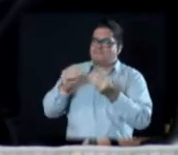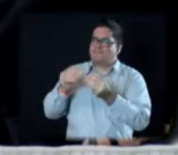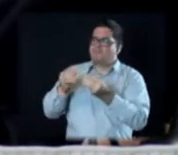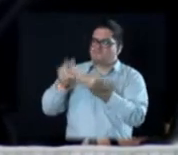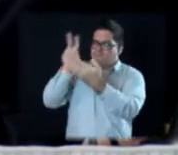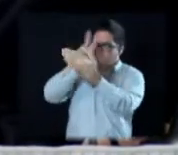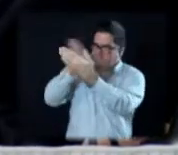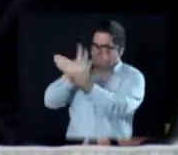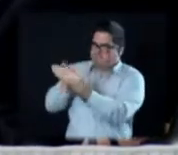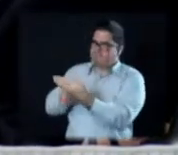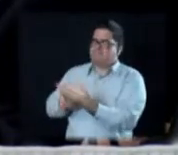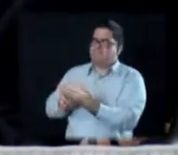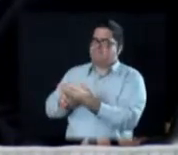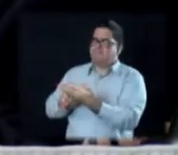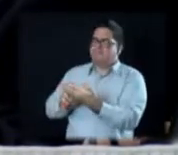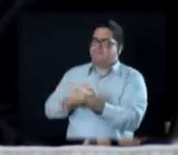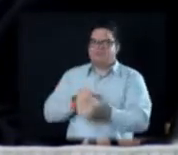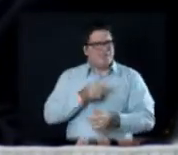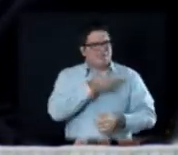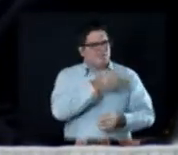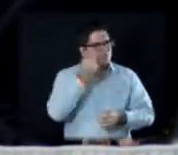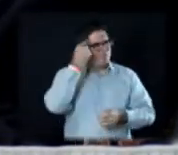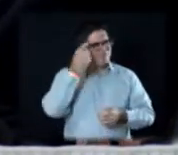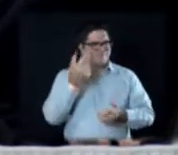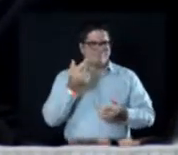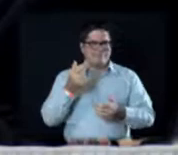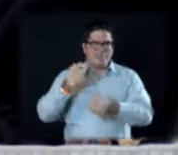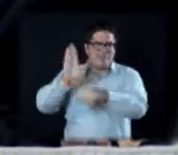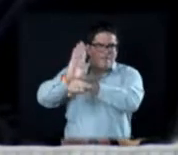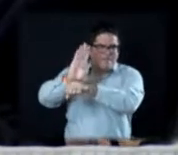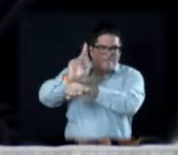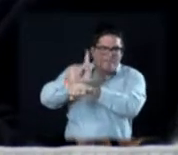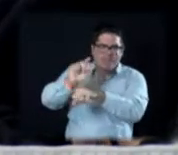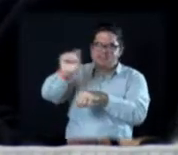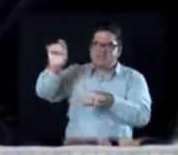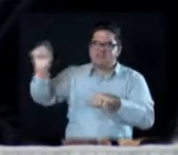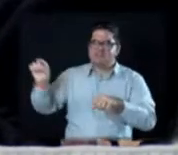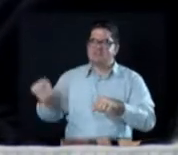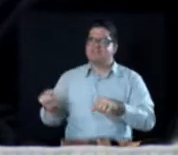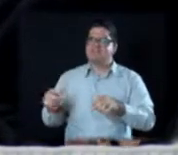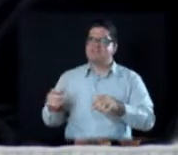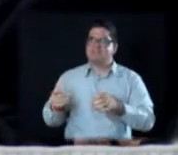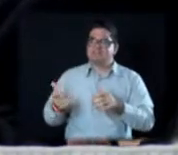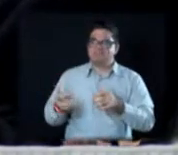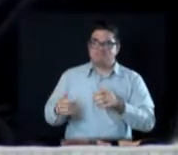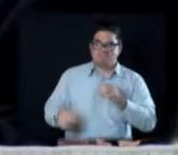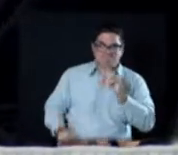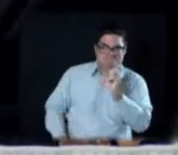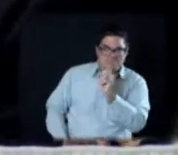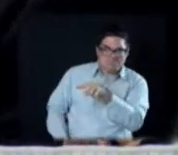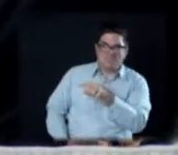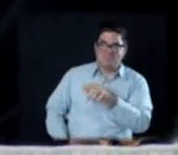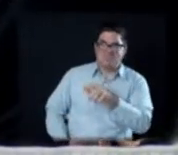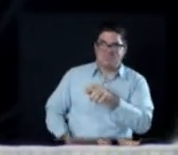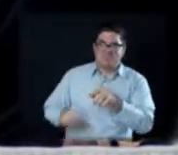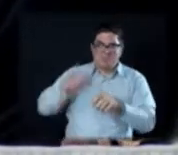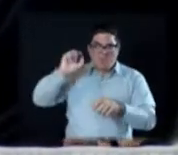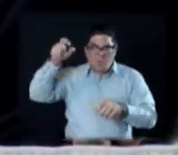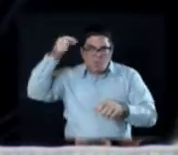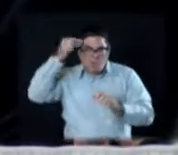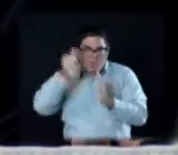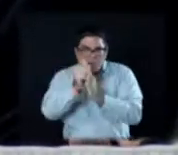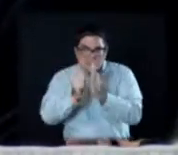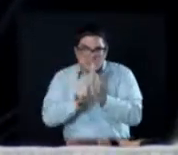las cuentas. ¿Ustedes pensaron en pedirle a los bancos que les dijeran cuántas cuentas bancarias